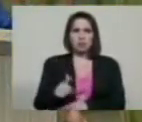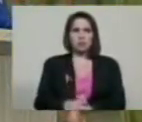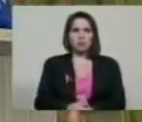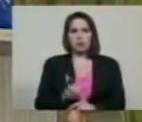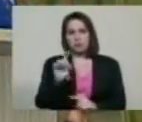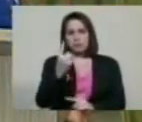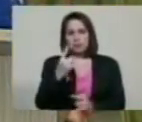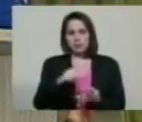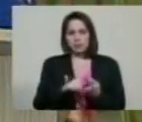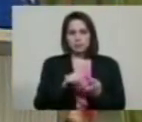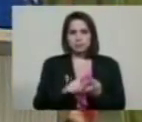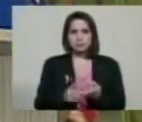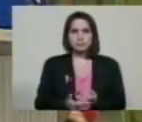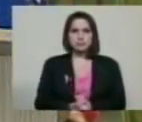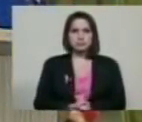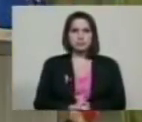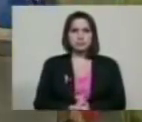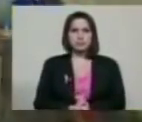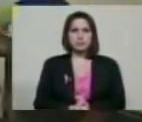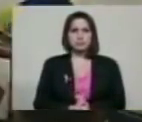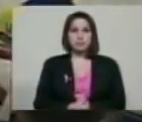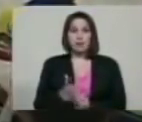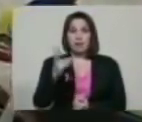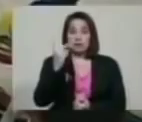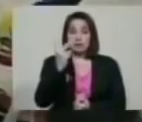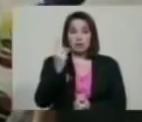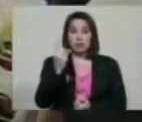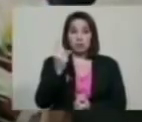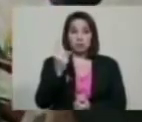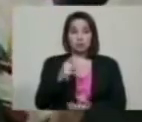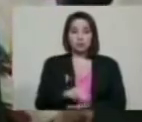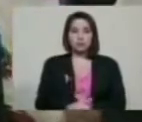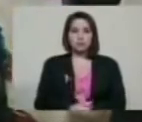primero. Y en segundo lugar,